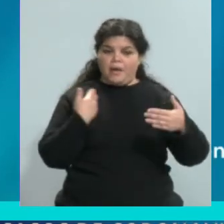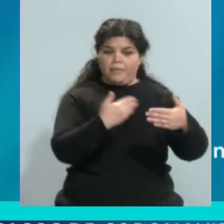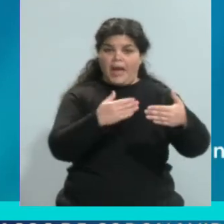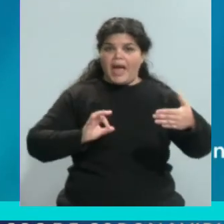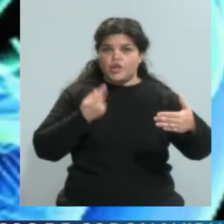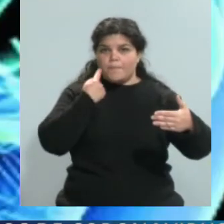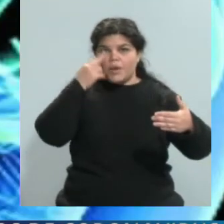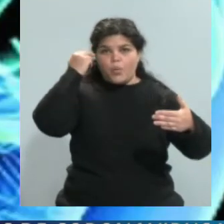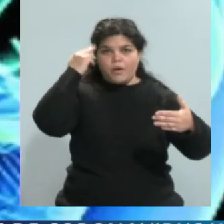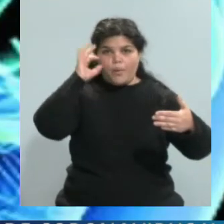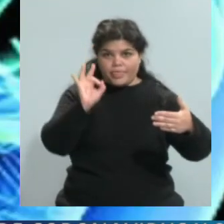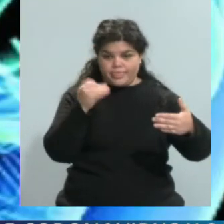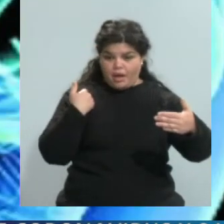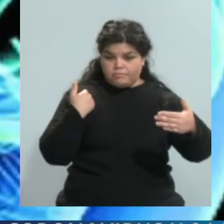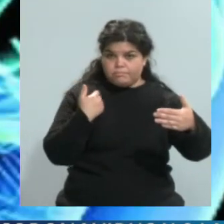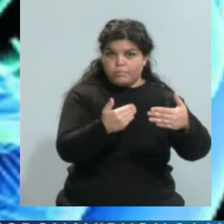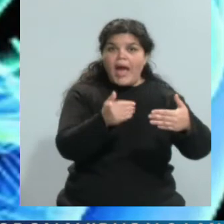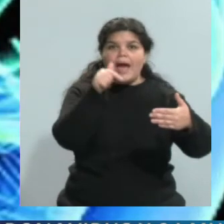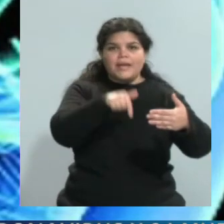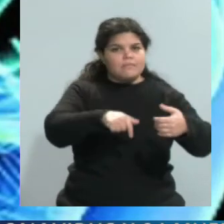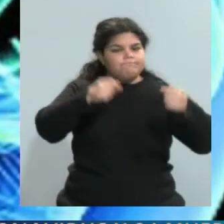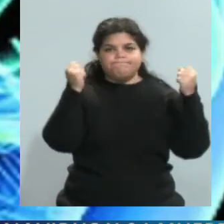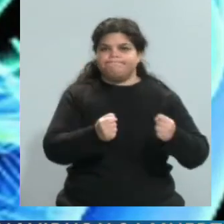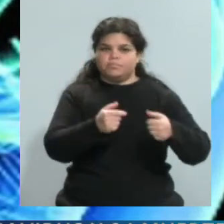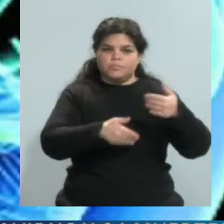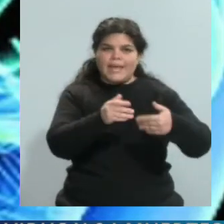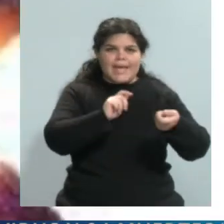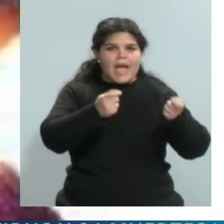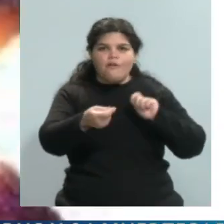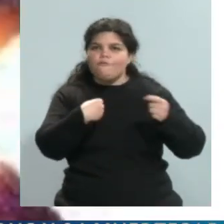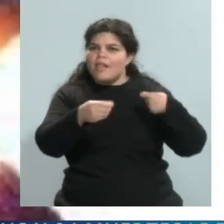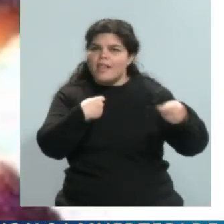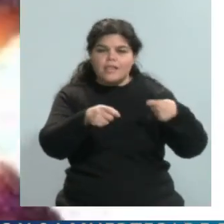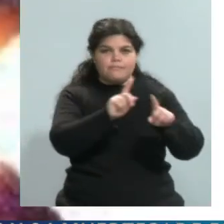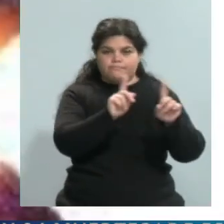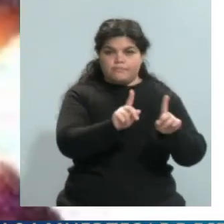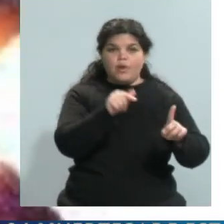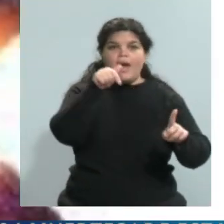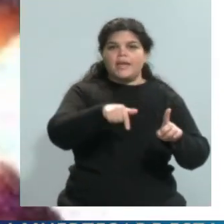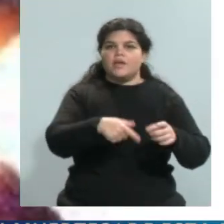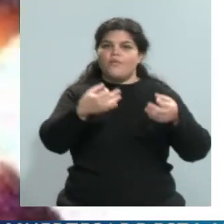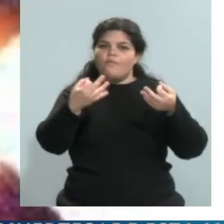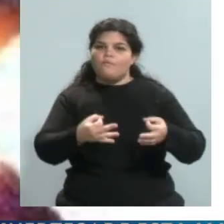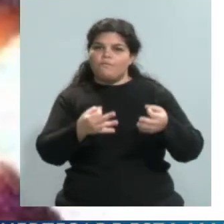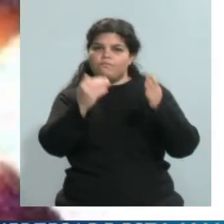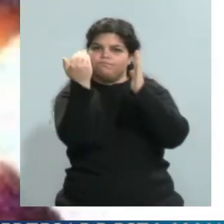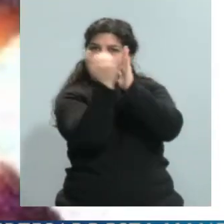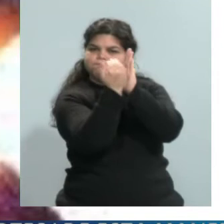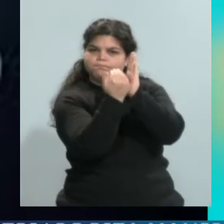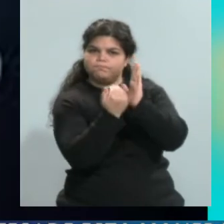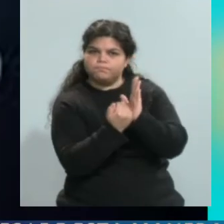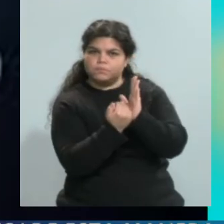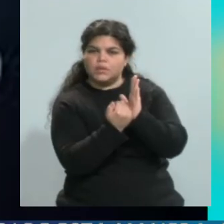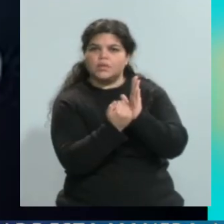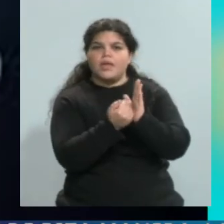cambiar las perspectivas internas de las empresas para aplicar el tecnicismo de las normas de calidad, los procesos de calidad,